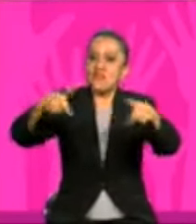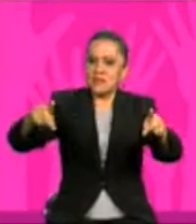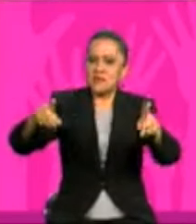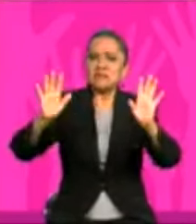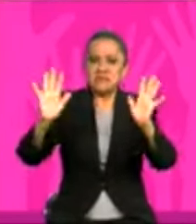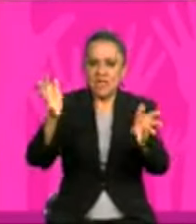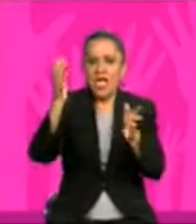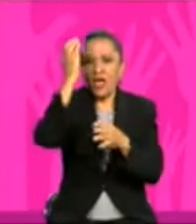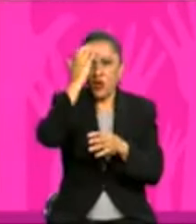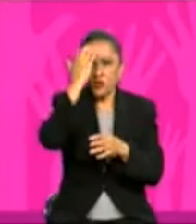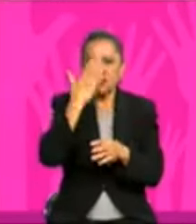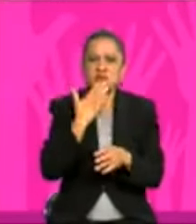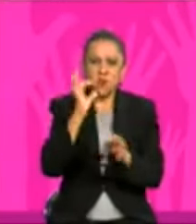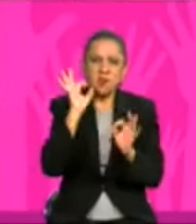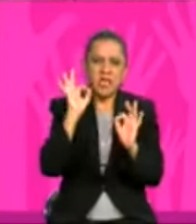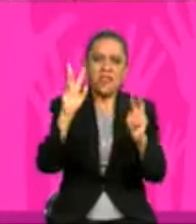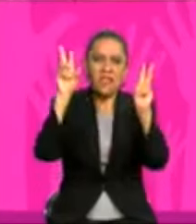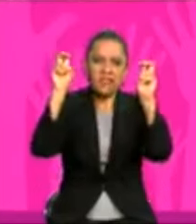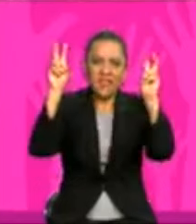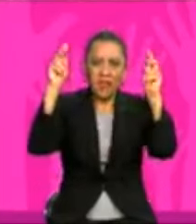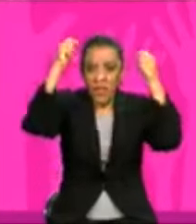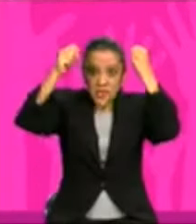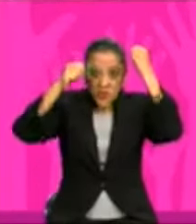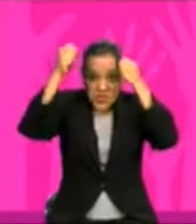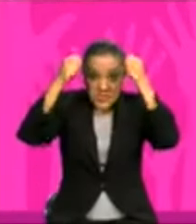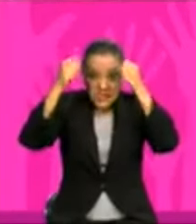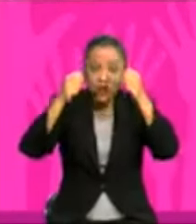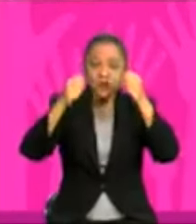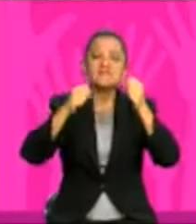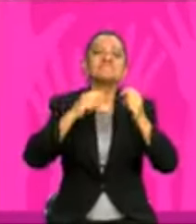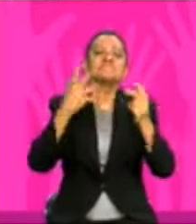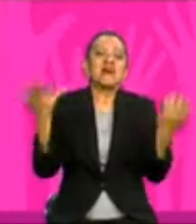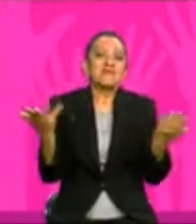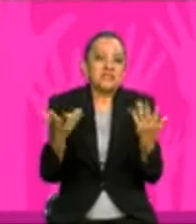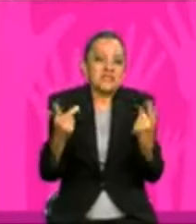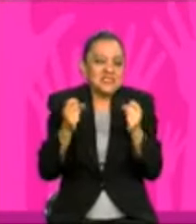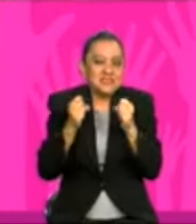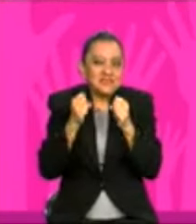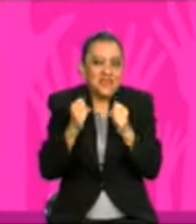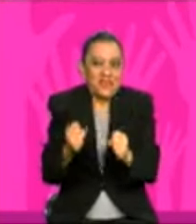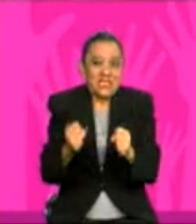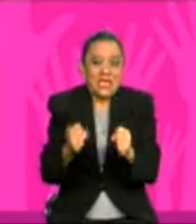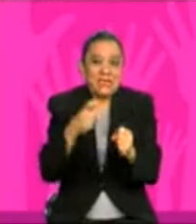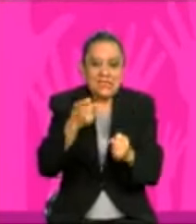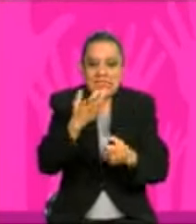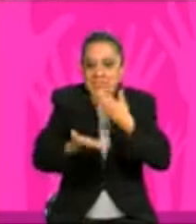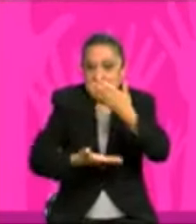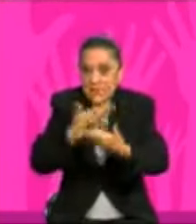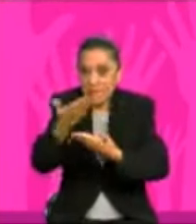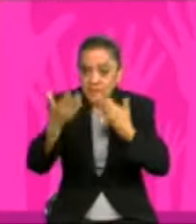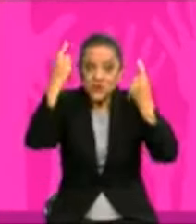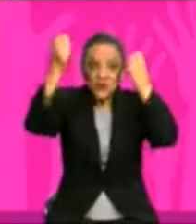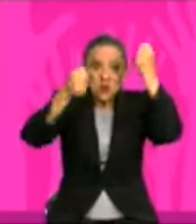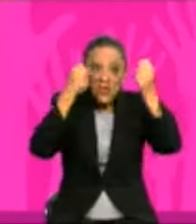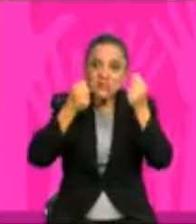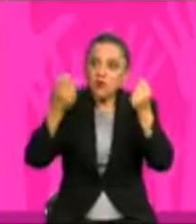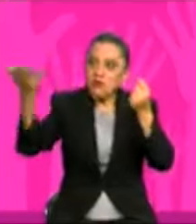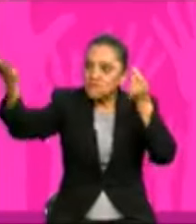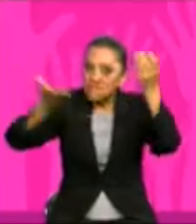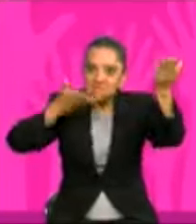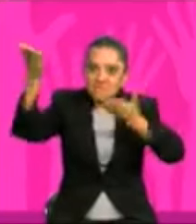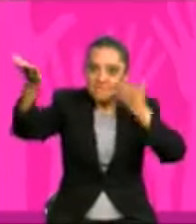el tema turístico. Vamos a fortalecer aquellos servicios turísticos que nos atraen más turismo,